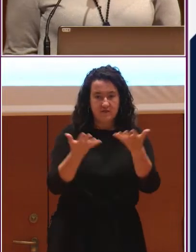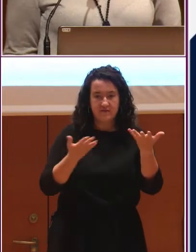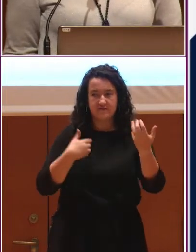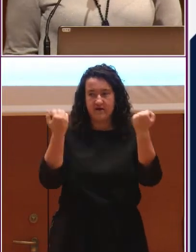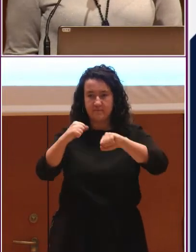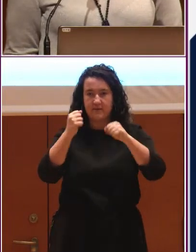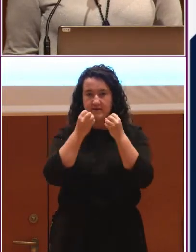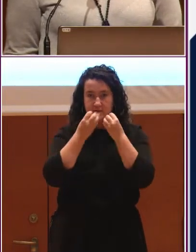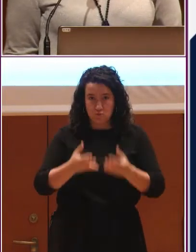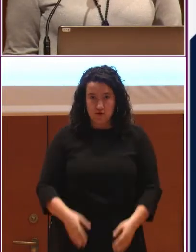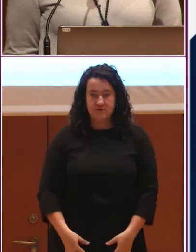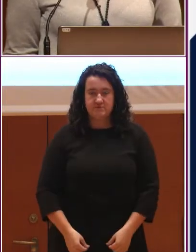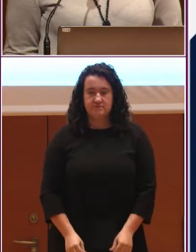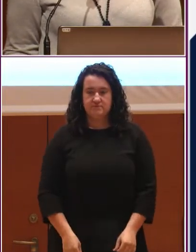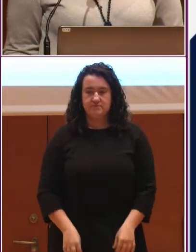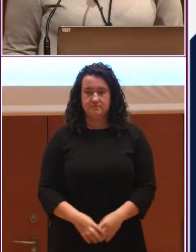verdad